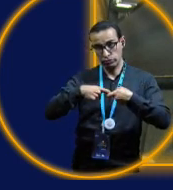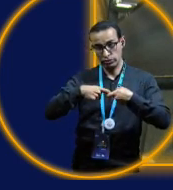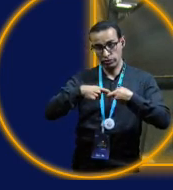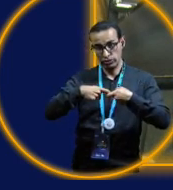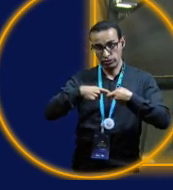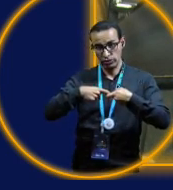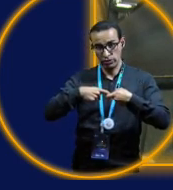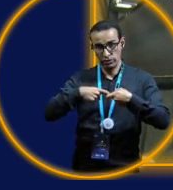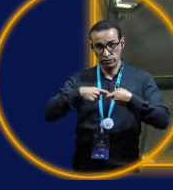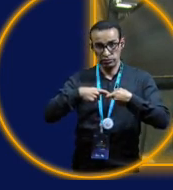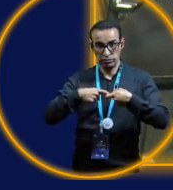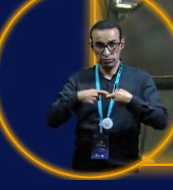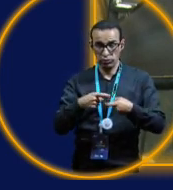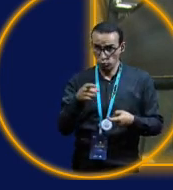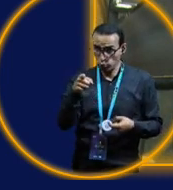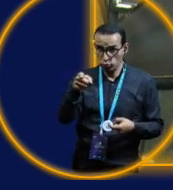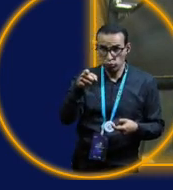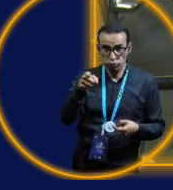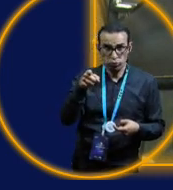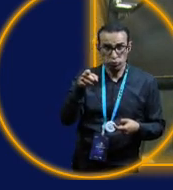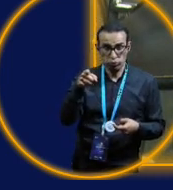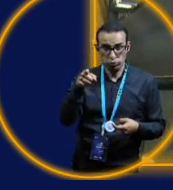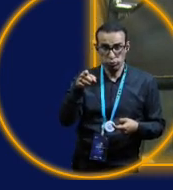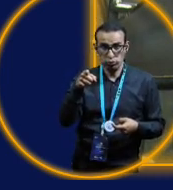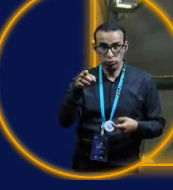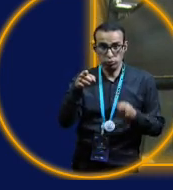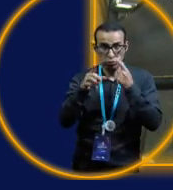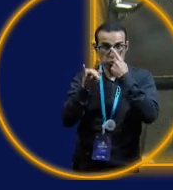vez si has considerado